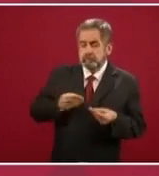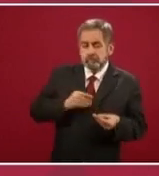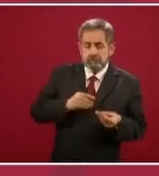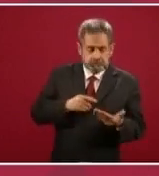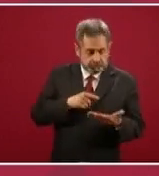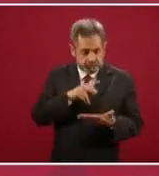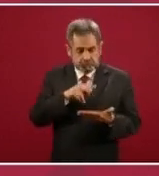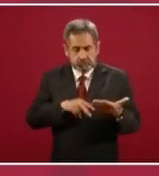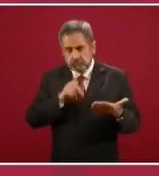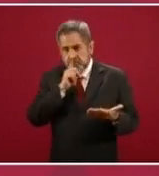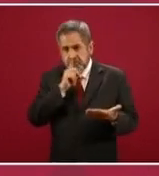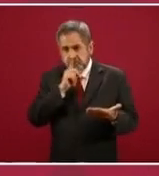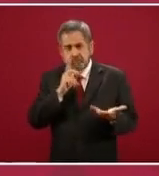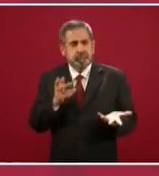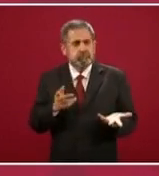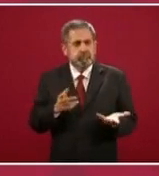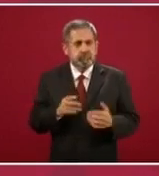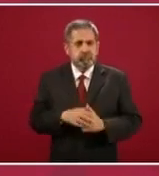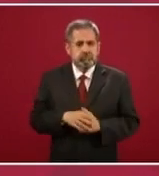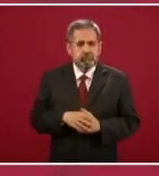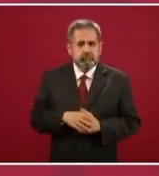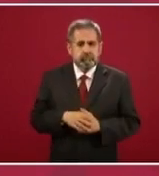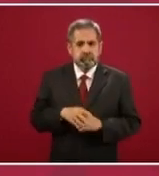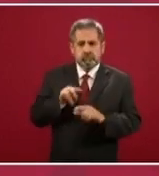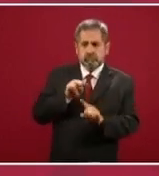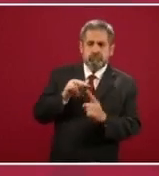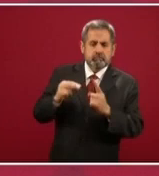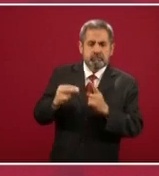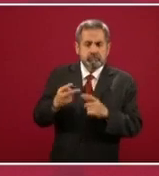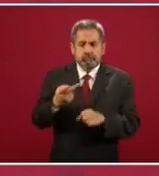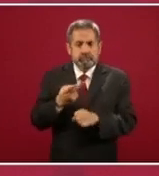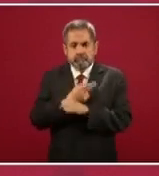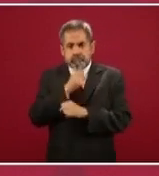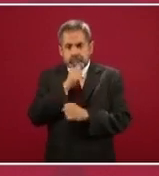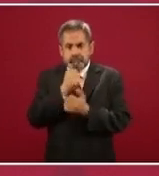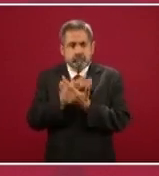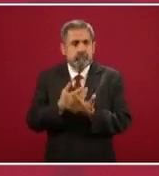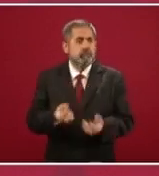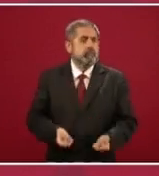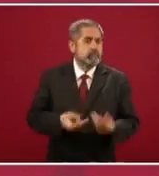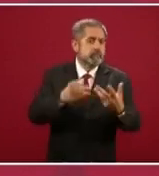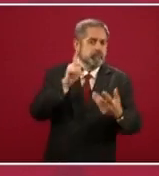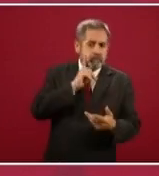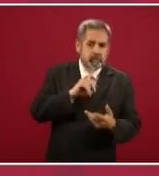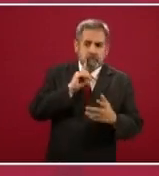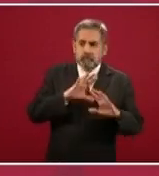información objetiva sobre cuántas mujeres